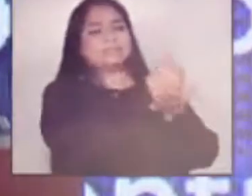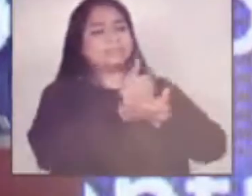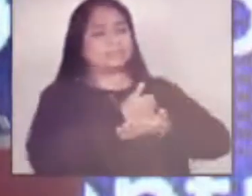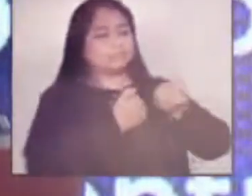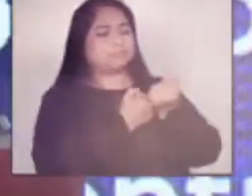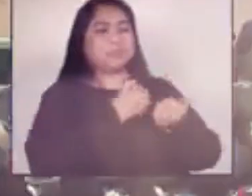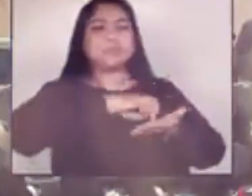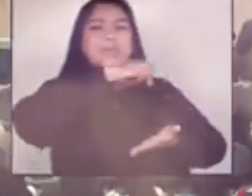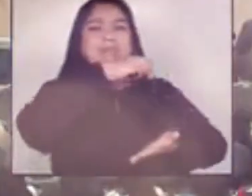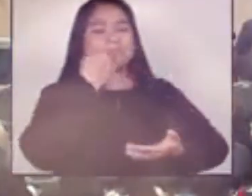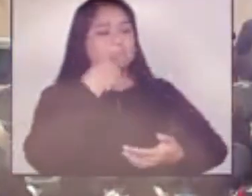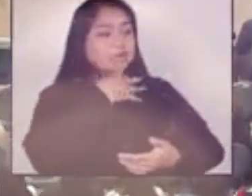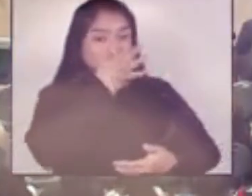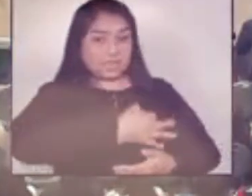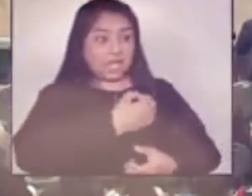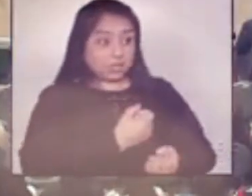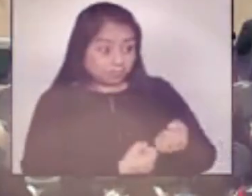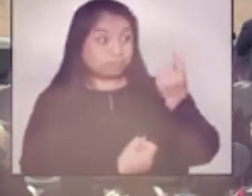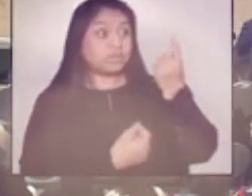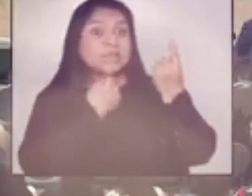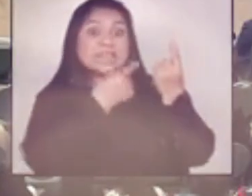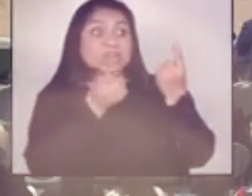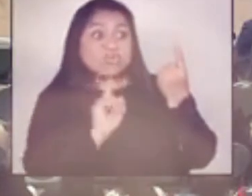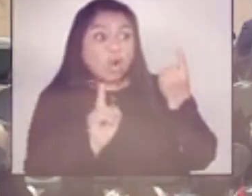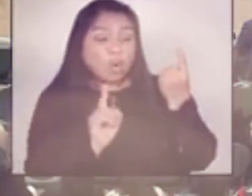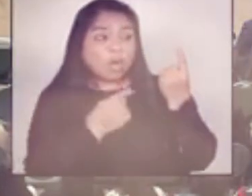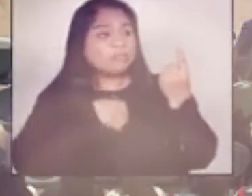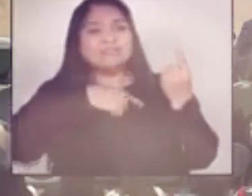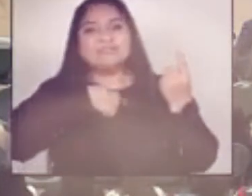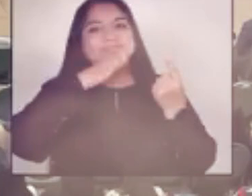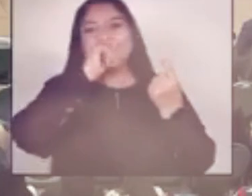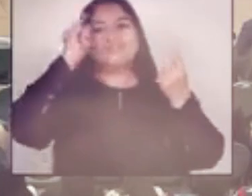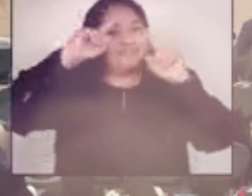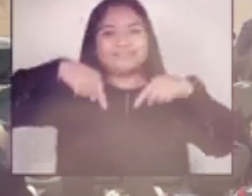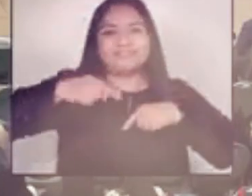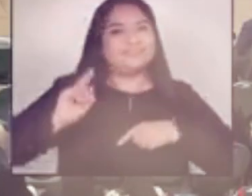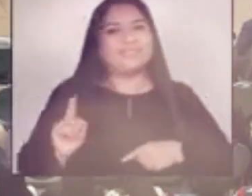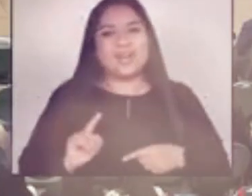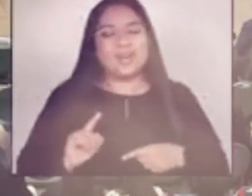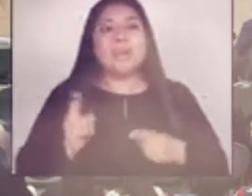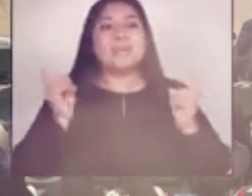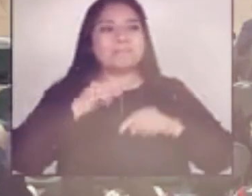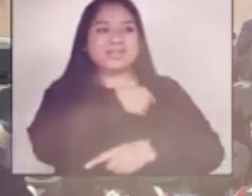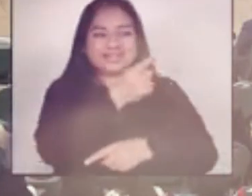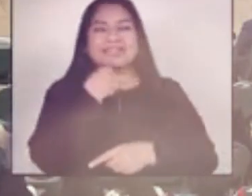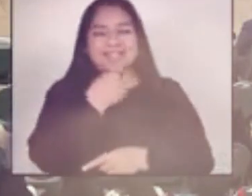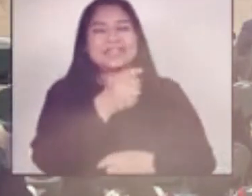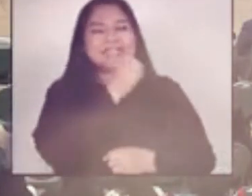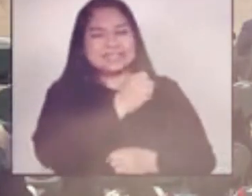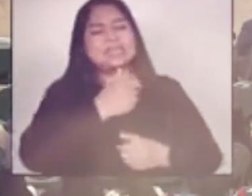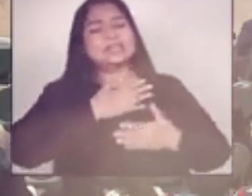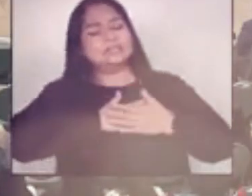fuera una realidad. Con uno de ustedes que se hubiera opuesto, no hubiéramos podido estar el día de hoy reunidos. Desde lo más profundo de mi